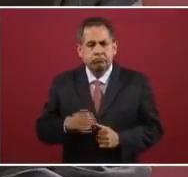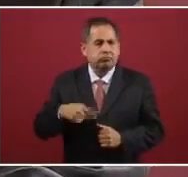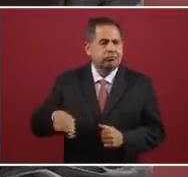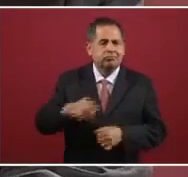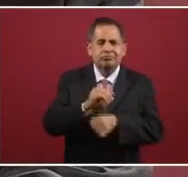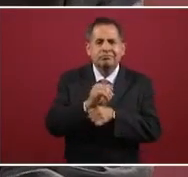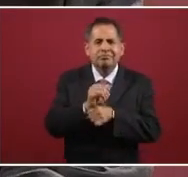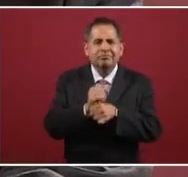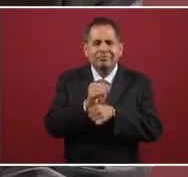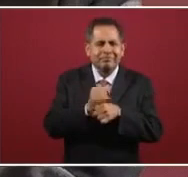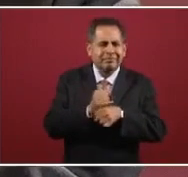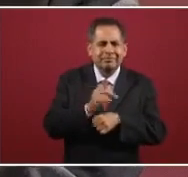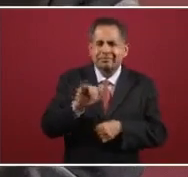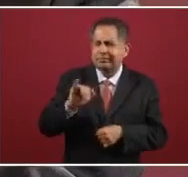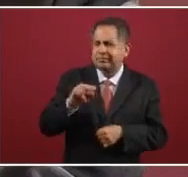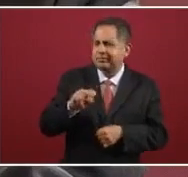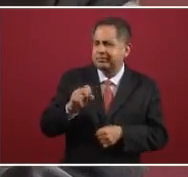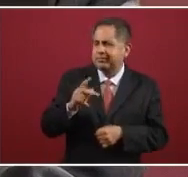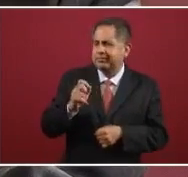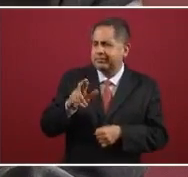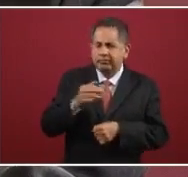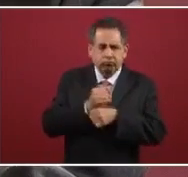inspectores, no